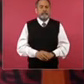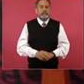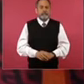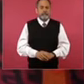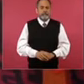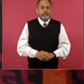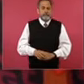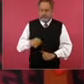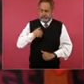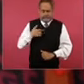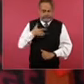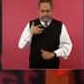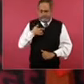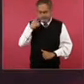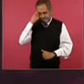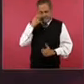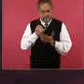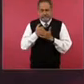Yo sostengo que